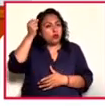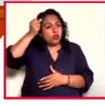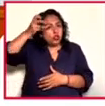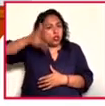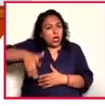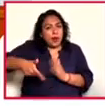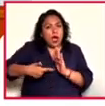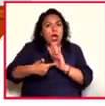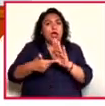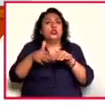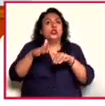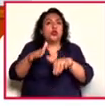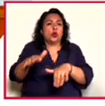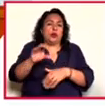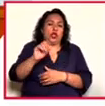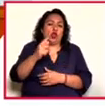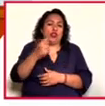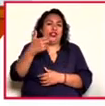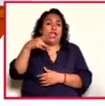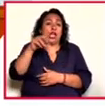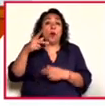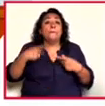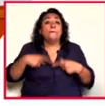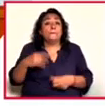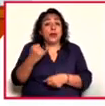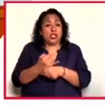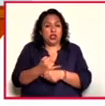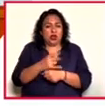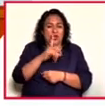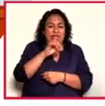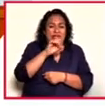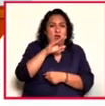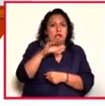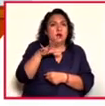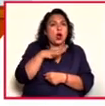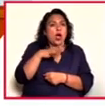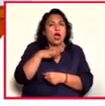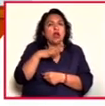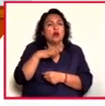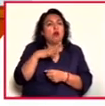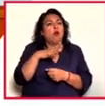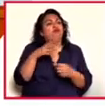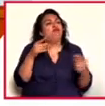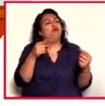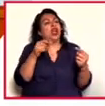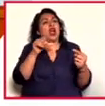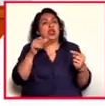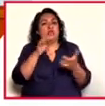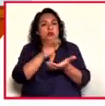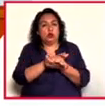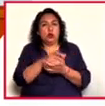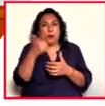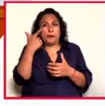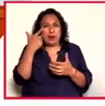sobre su obra Otelo, en el que el personaje de Desdémona enfrenta a su esposo. A lo largo de la obra vemos